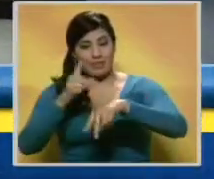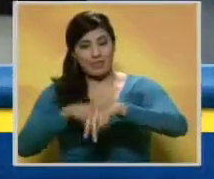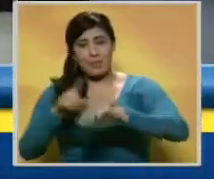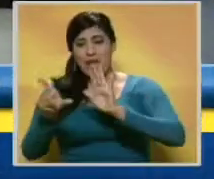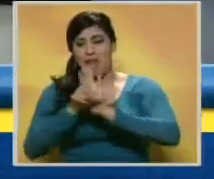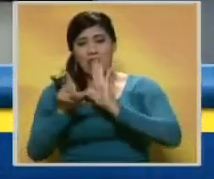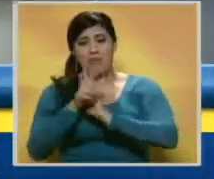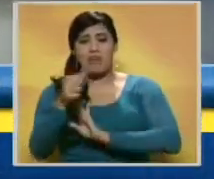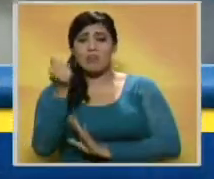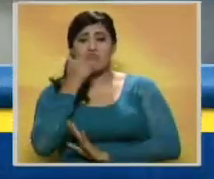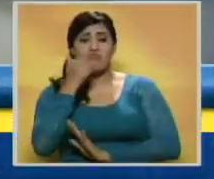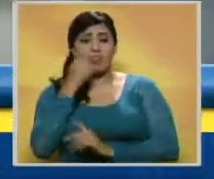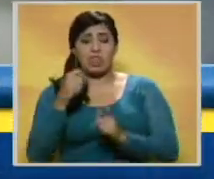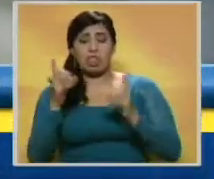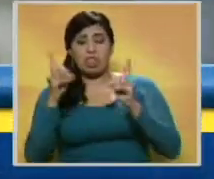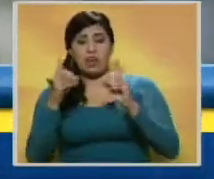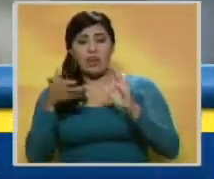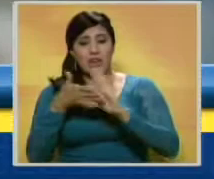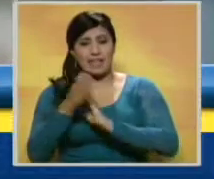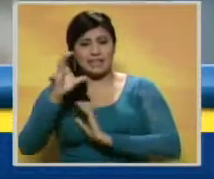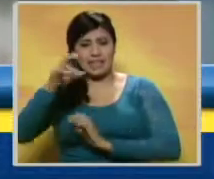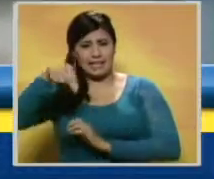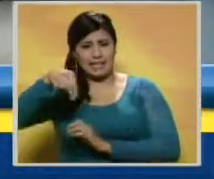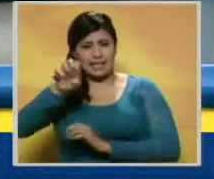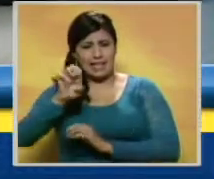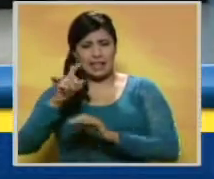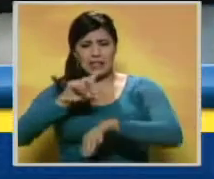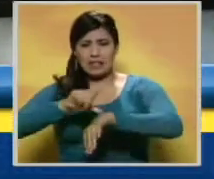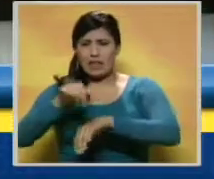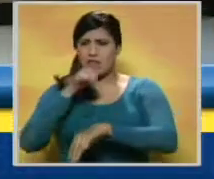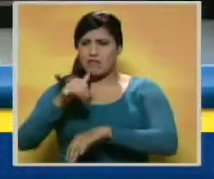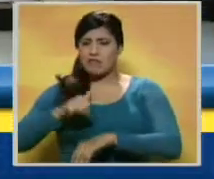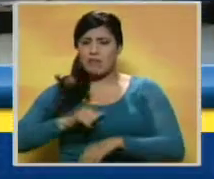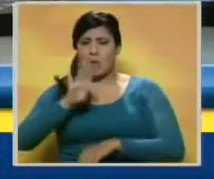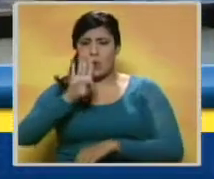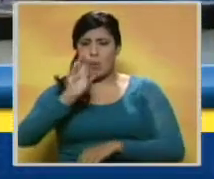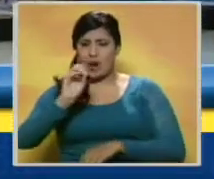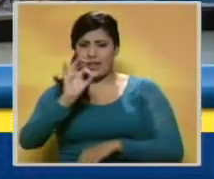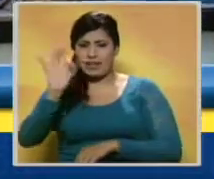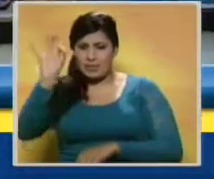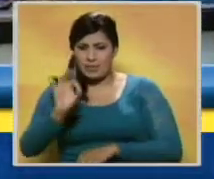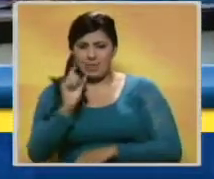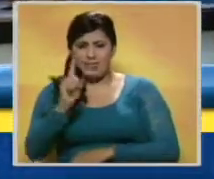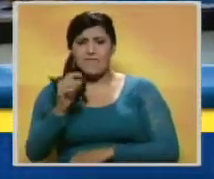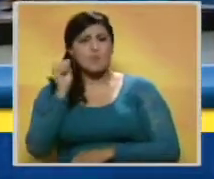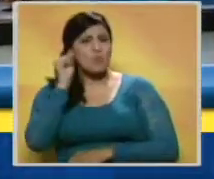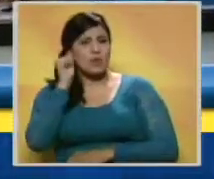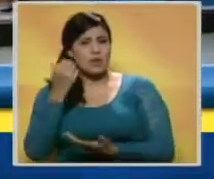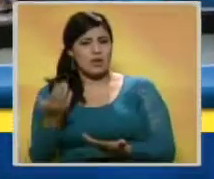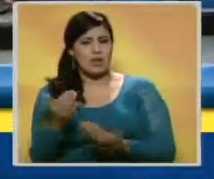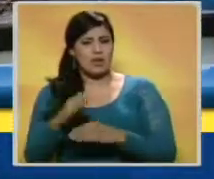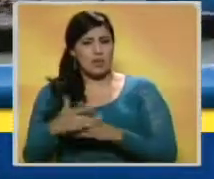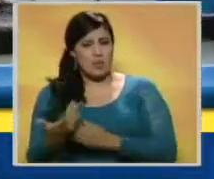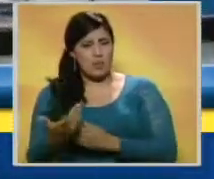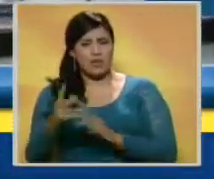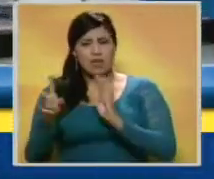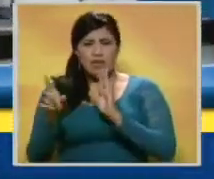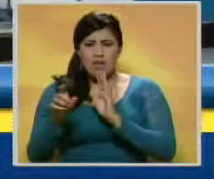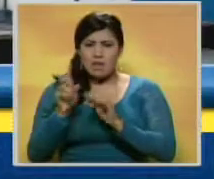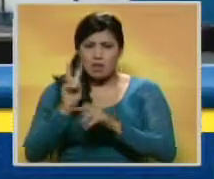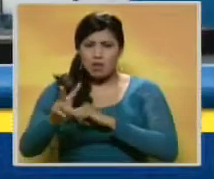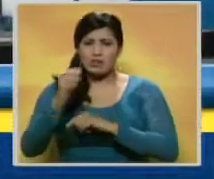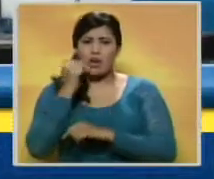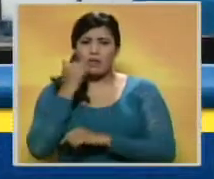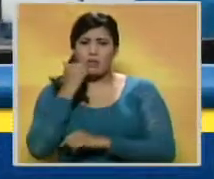la medida del Consejo Nacional Electoral sobre que el 40% de los candidatos a la Asamblea Nacional sean mujeres, ya que a su juicio viola la